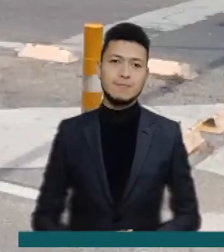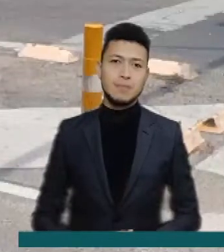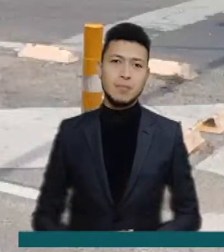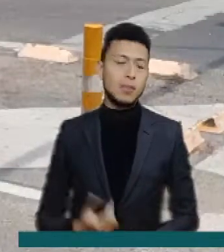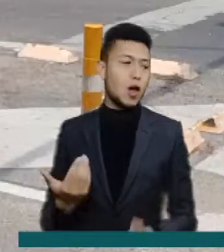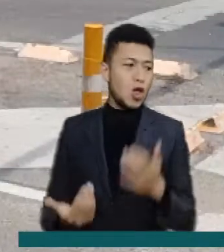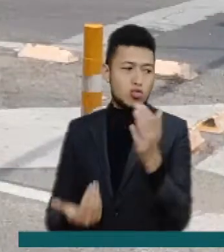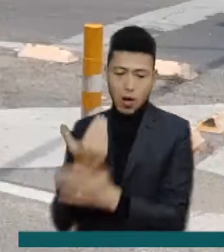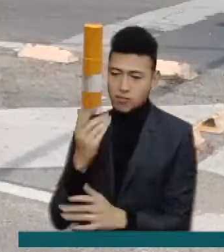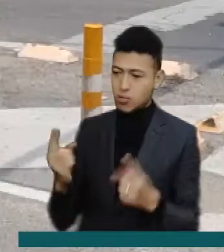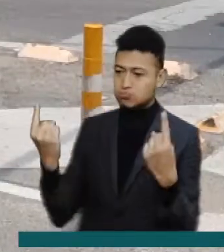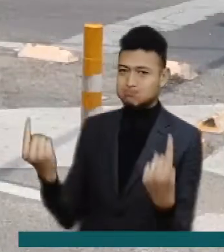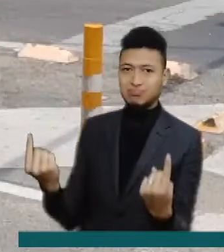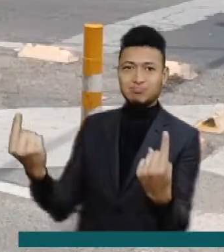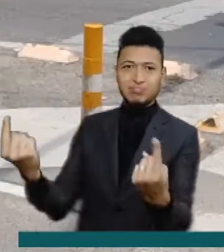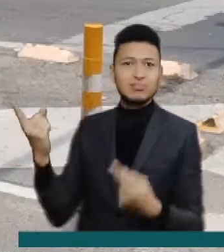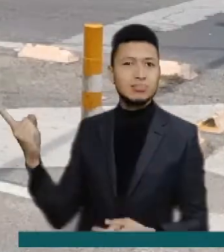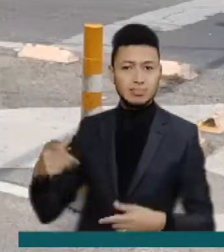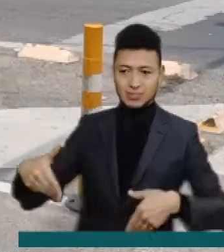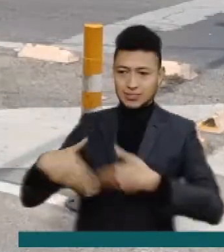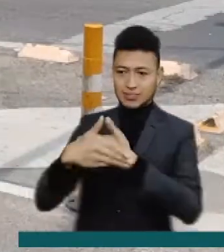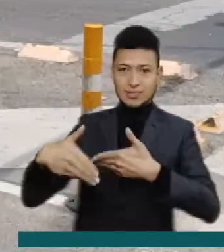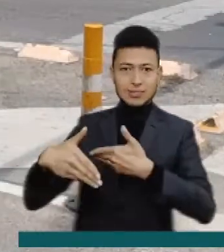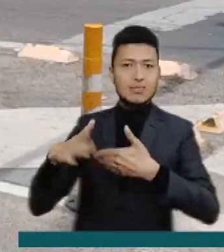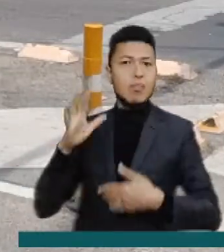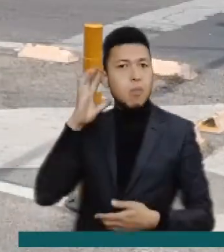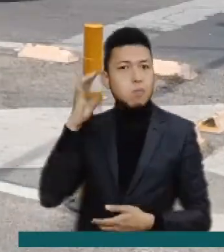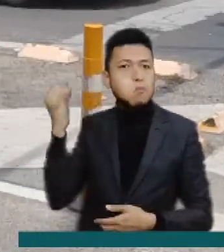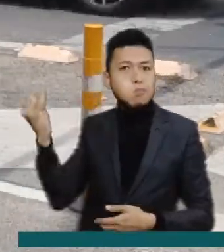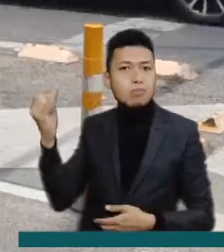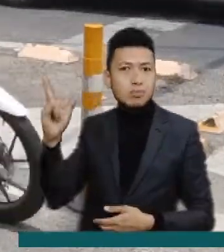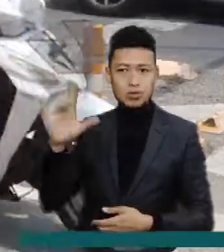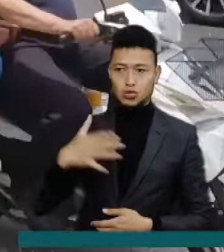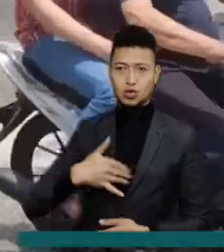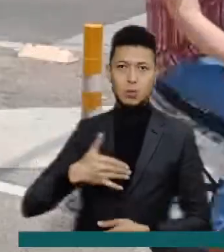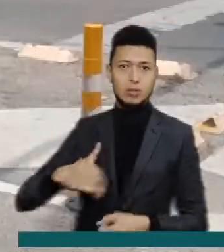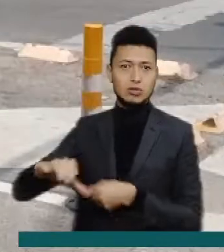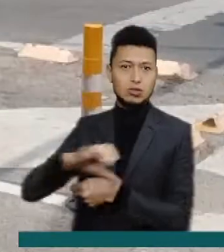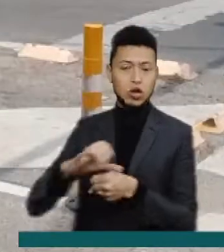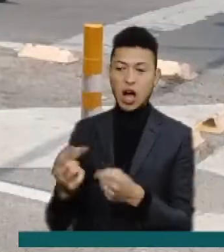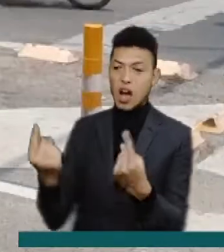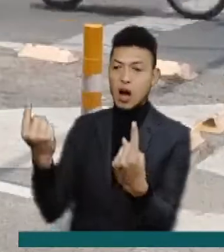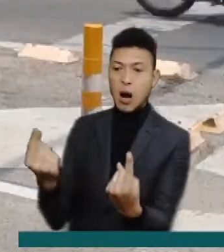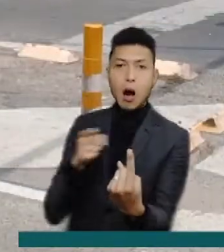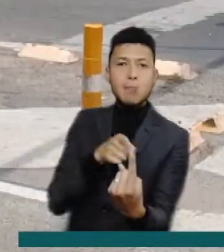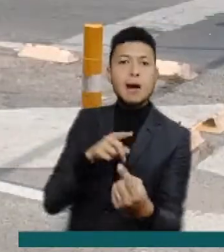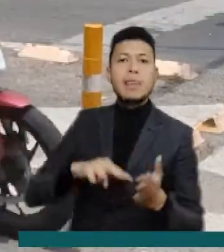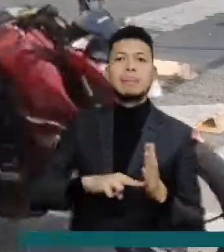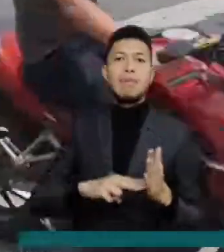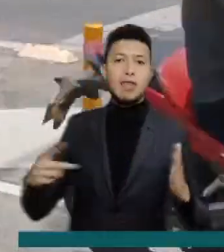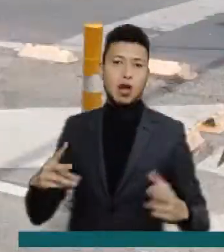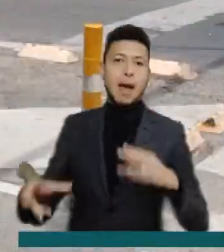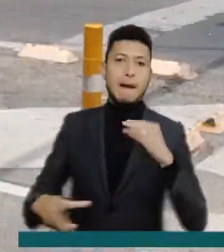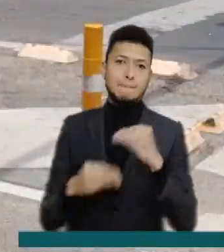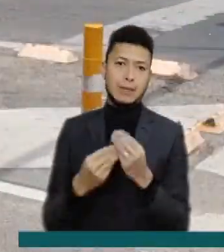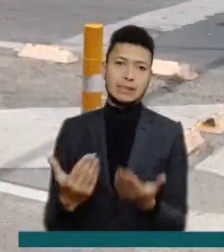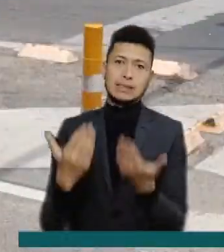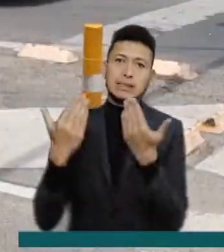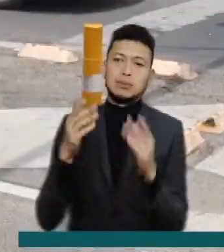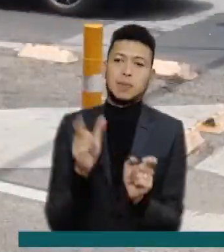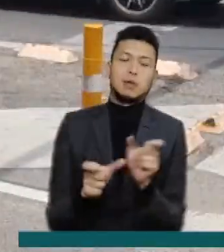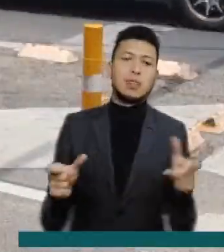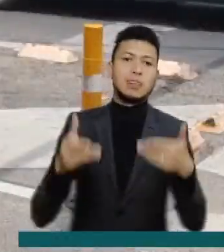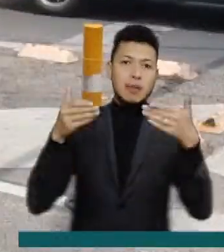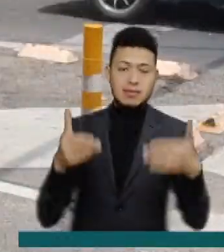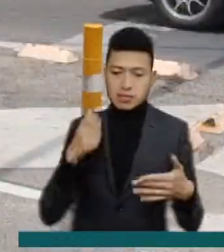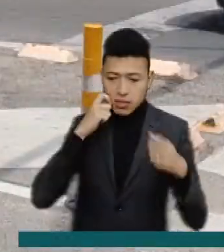Estos son los nuevos dispositivos instalados en las intersecciones de la ciudad de Yopal. Se trata de dispositivos con ayudas tecnológicas adicionales para